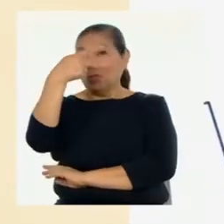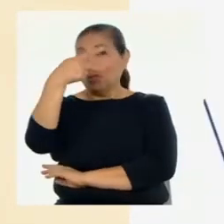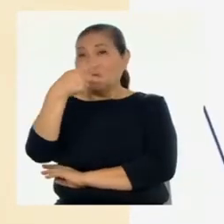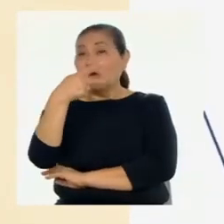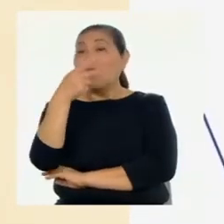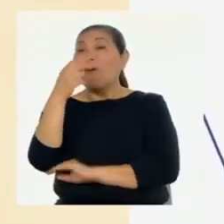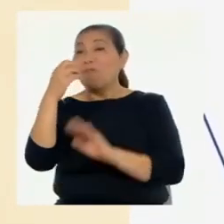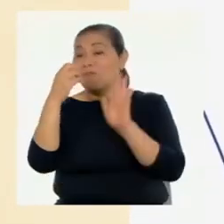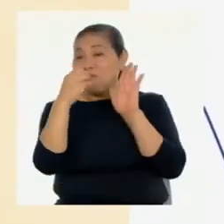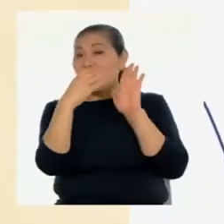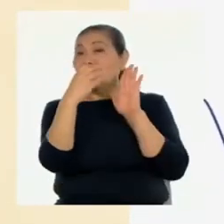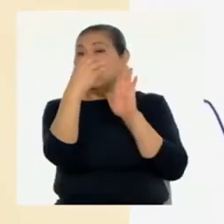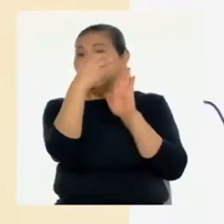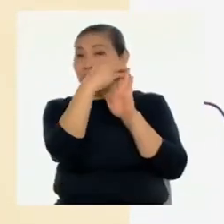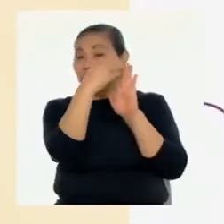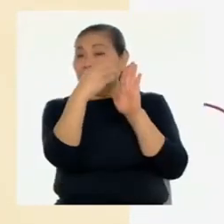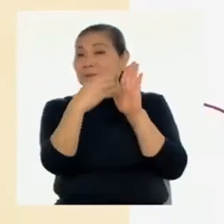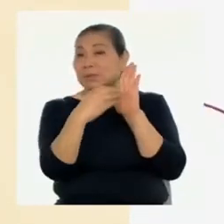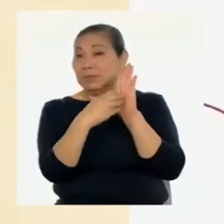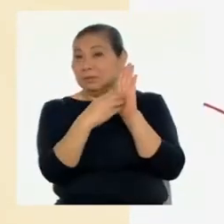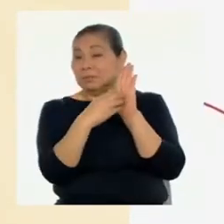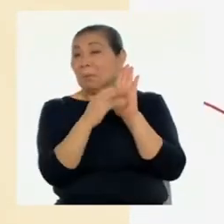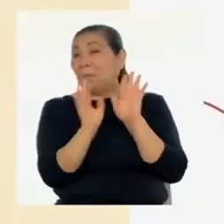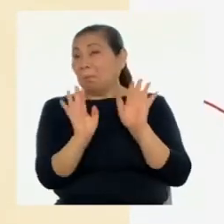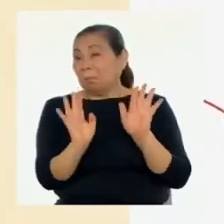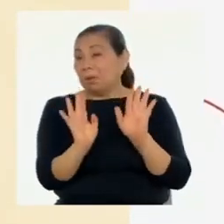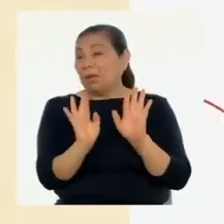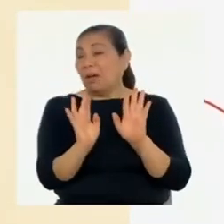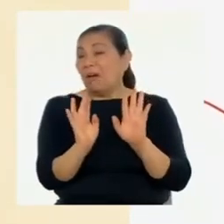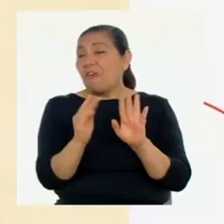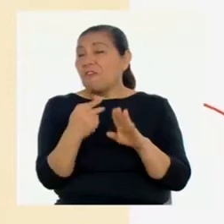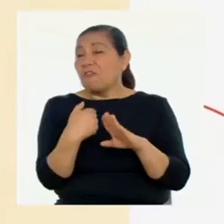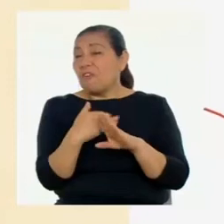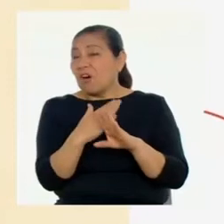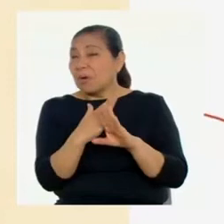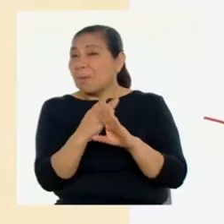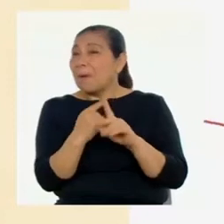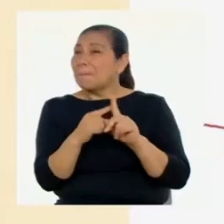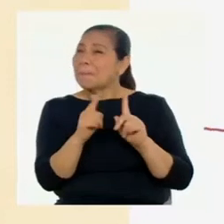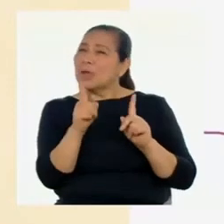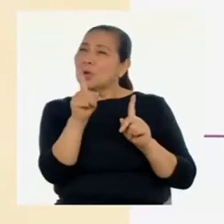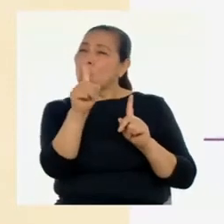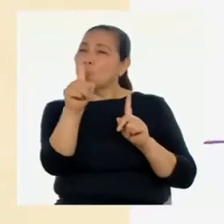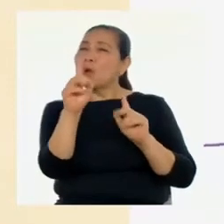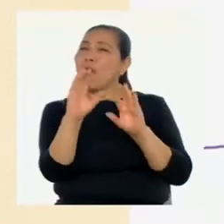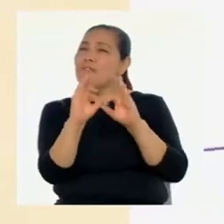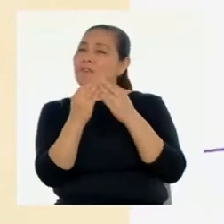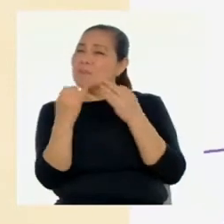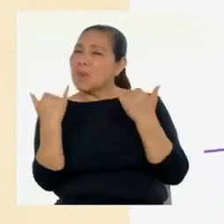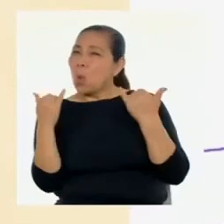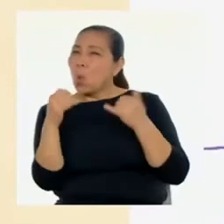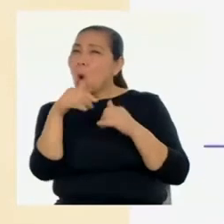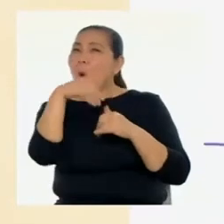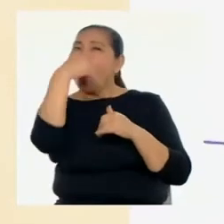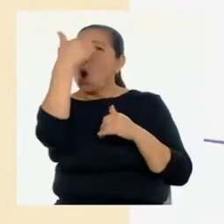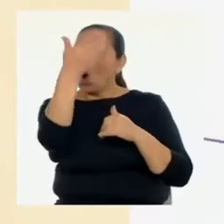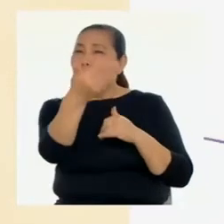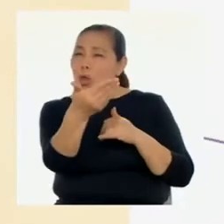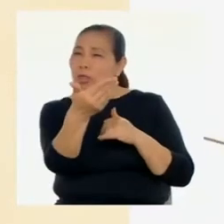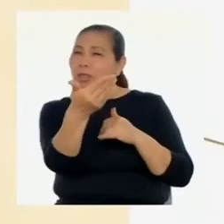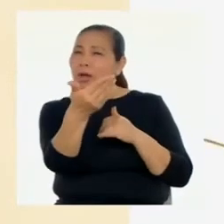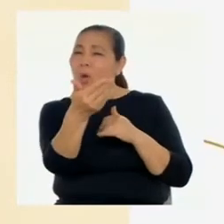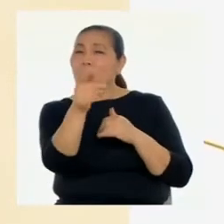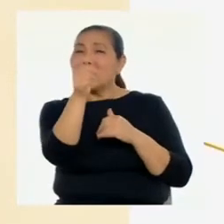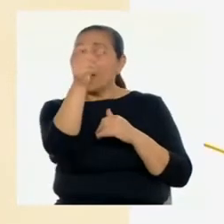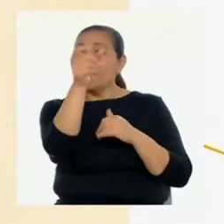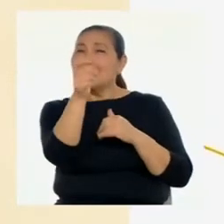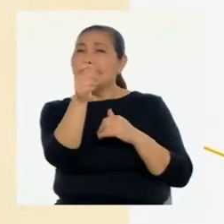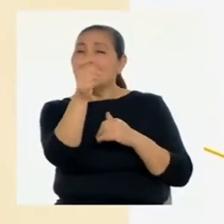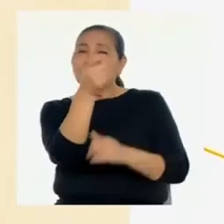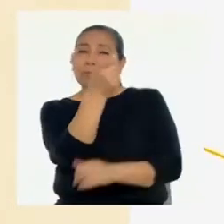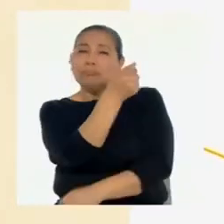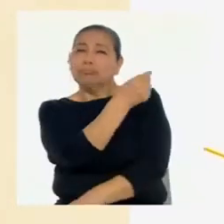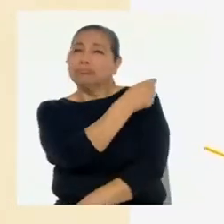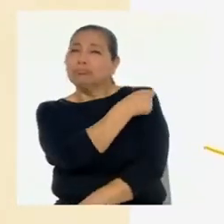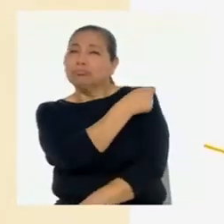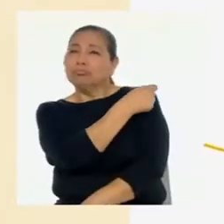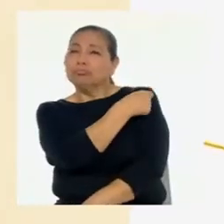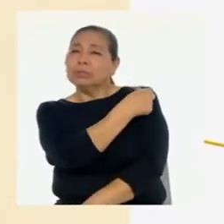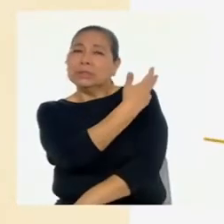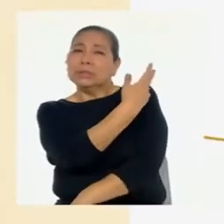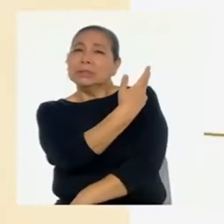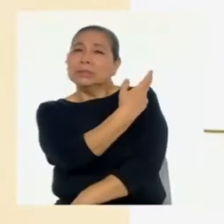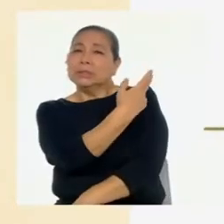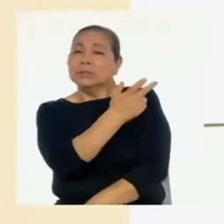ambos tienen imágenes. Si bien son situaciones distintas, uno tiene una familia jugando y el otro a una persona aplicando